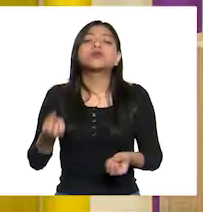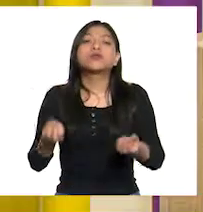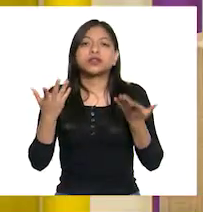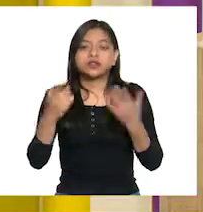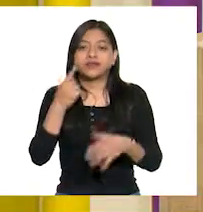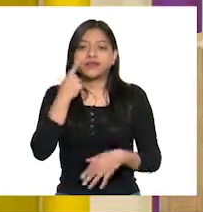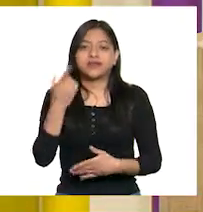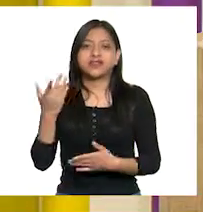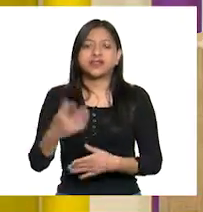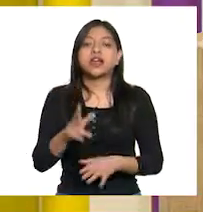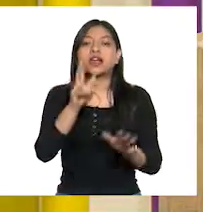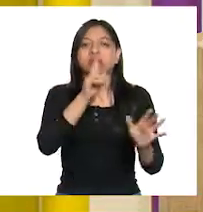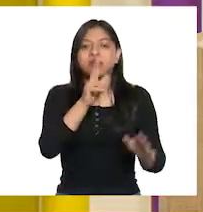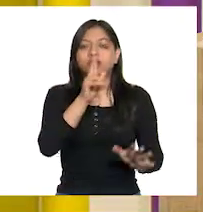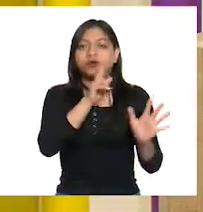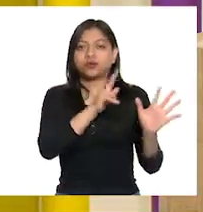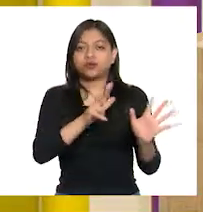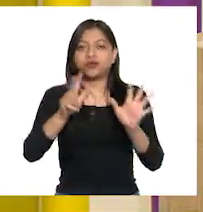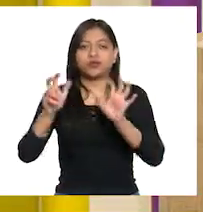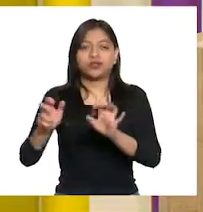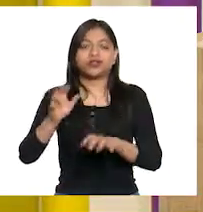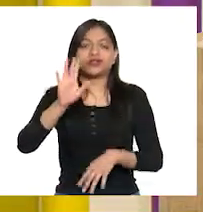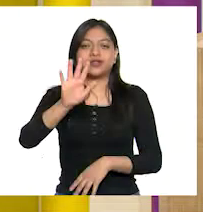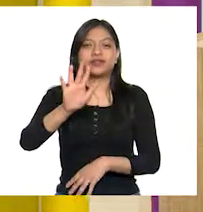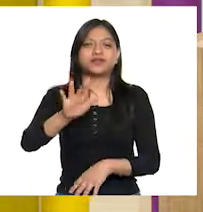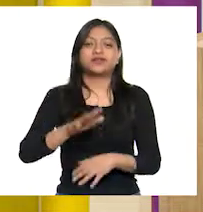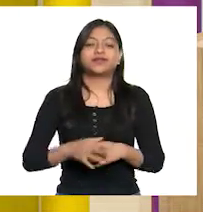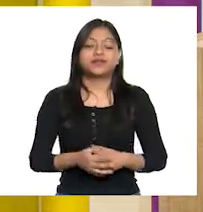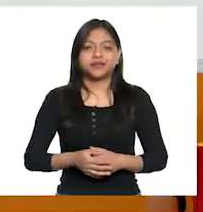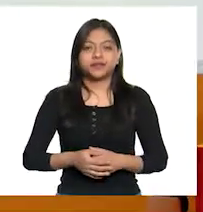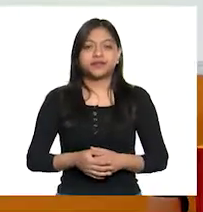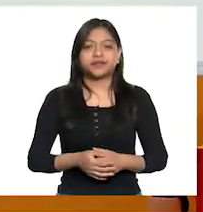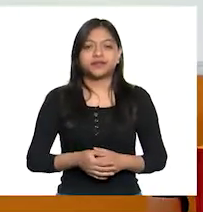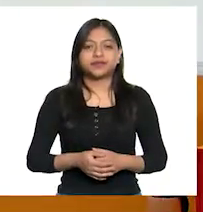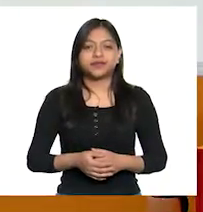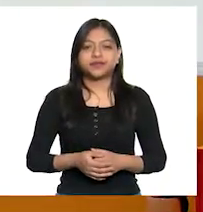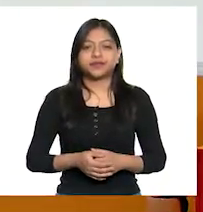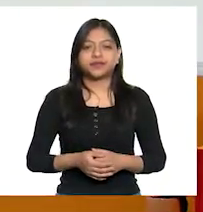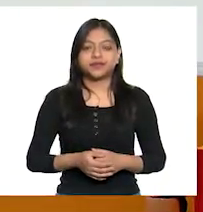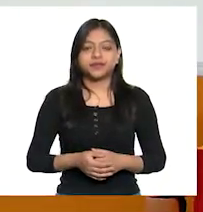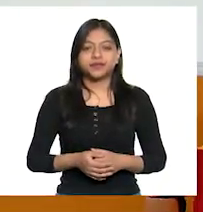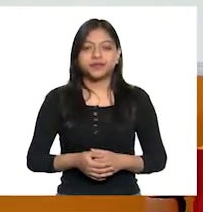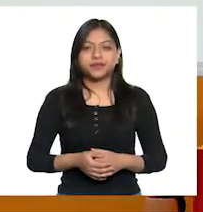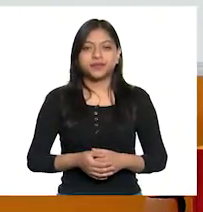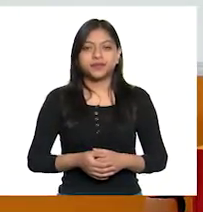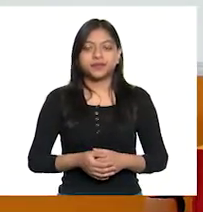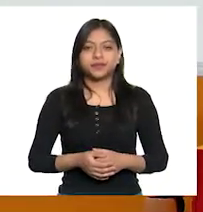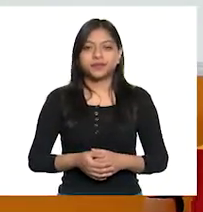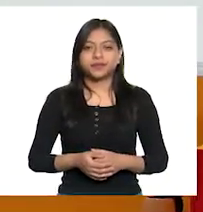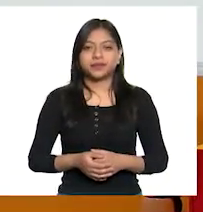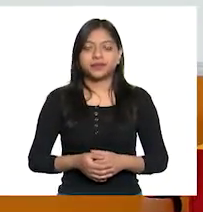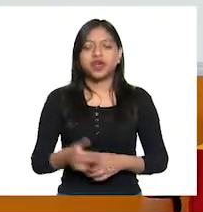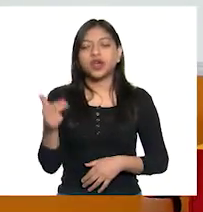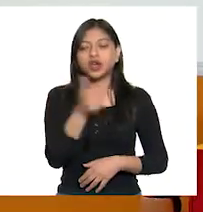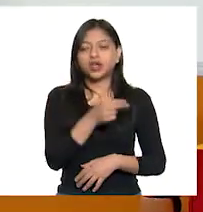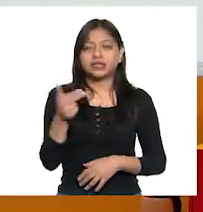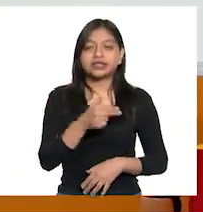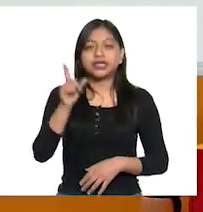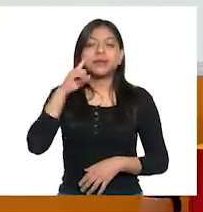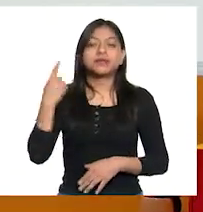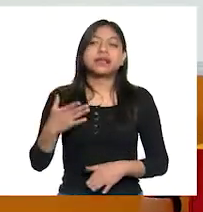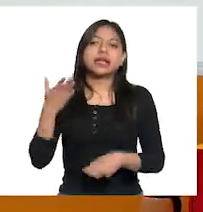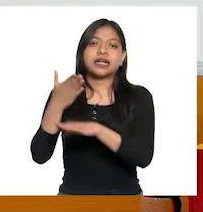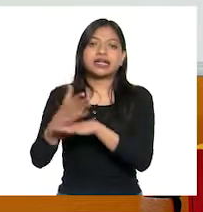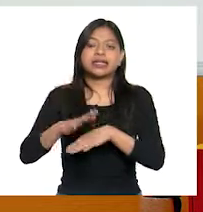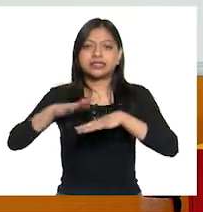entonces hay que anotar 850, maestro Lalo. Muy bien, vamos a identificar bien los datos y tenemos aquí hospedaje, habitación para cuatro